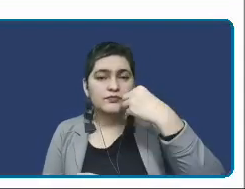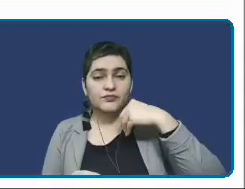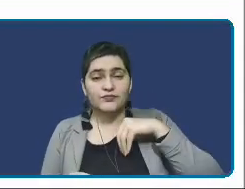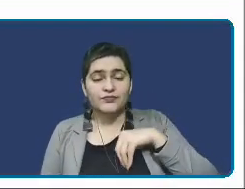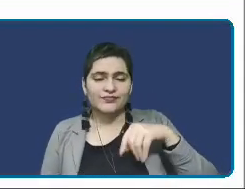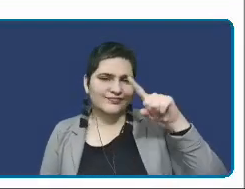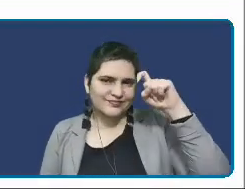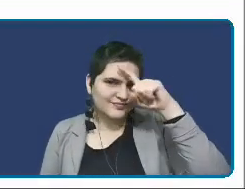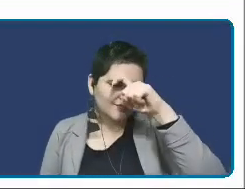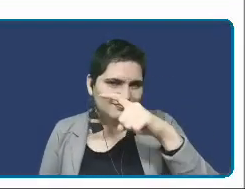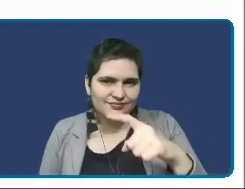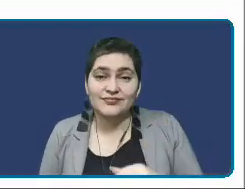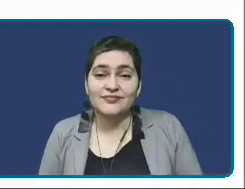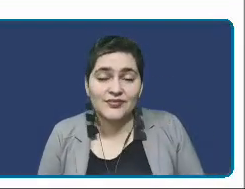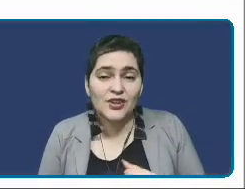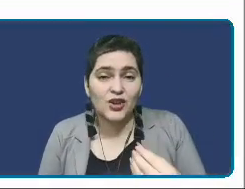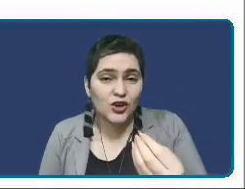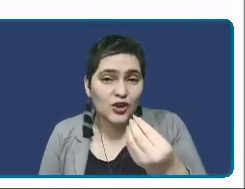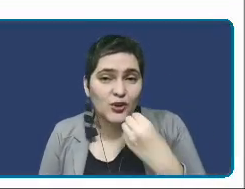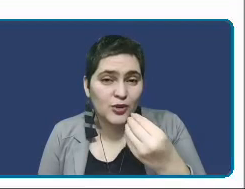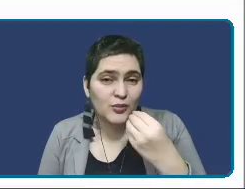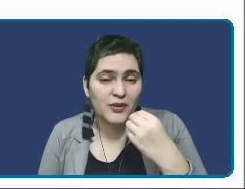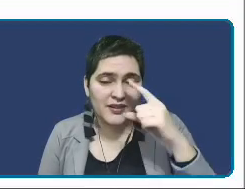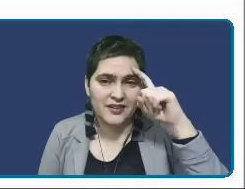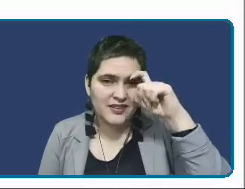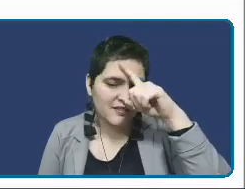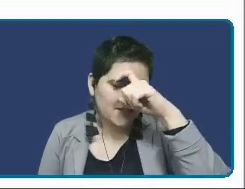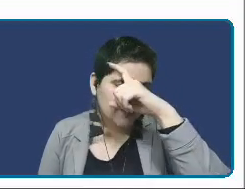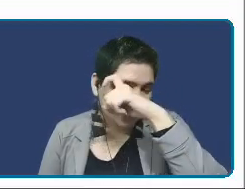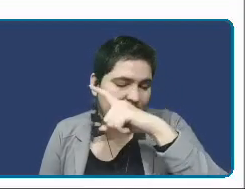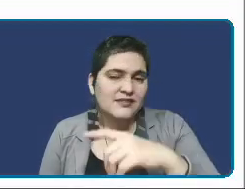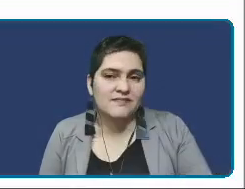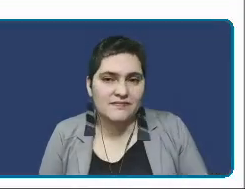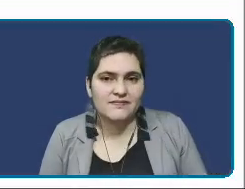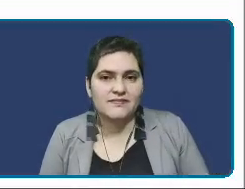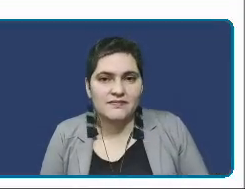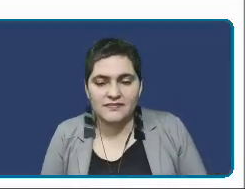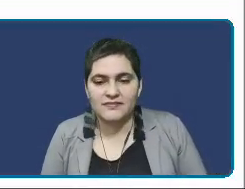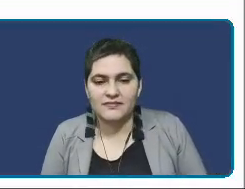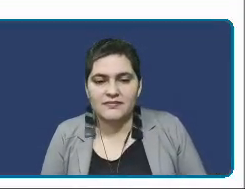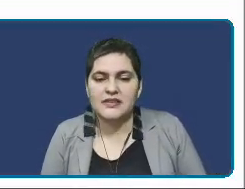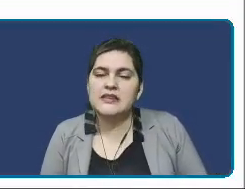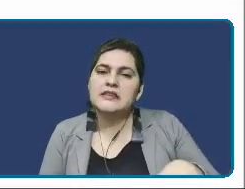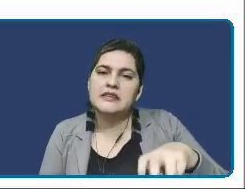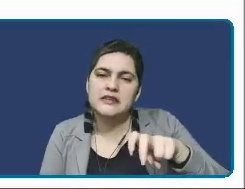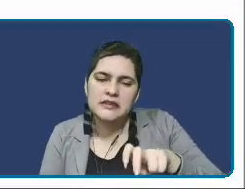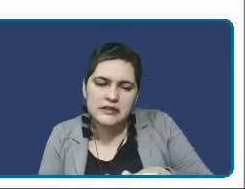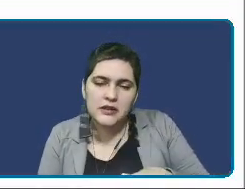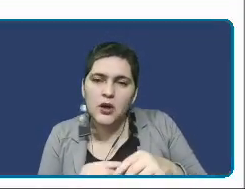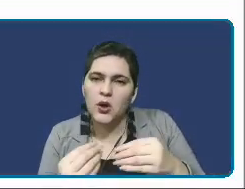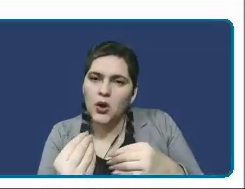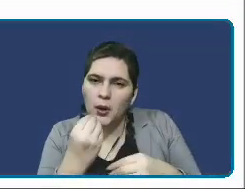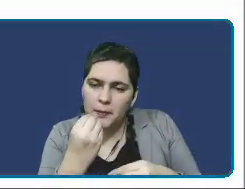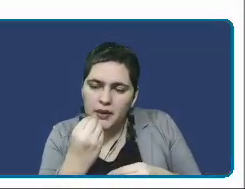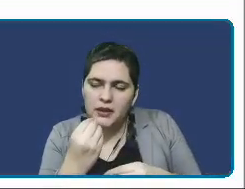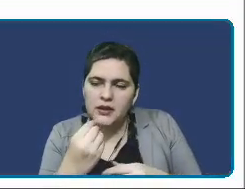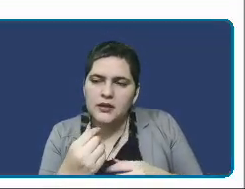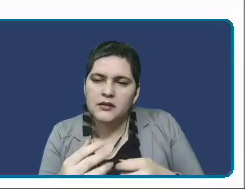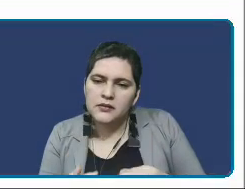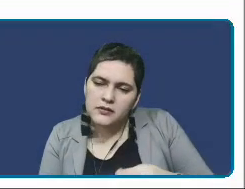el comer se me puede dificultar. Entonces, el sentarme a la mesa a comer o el recibir